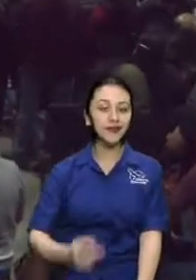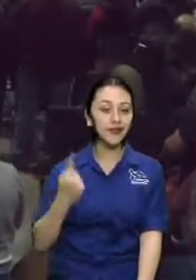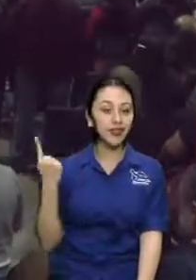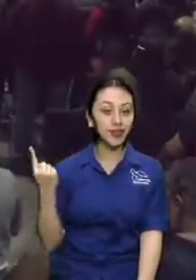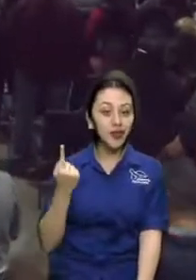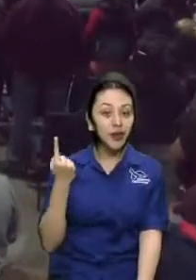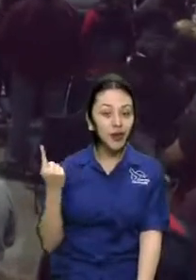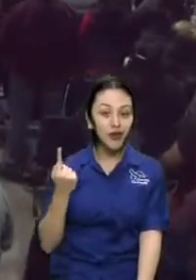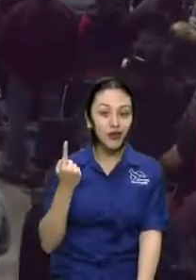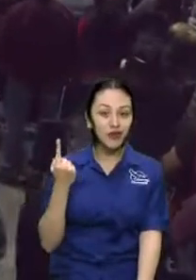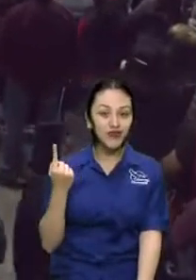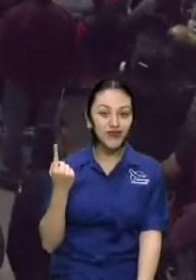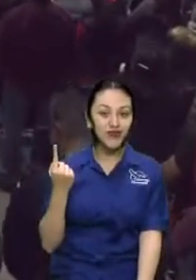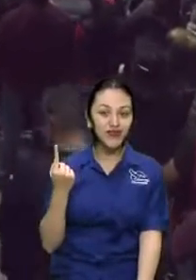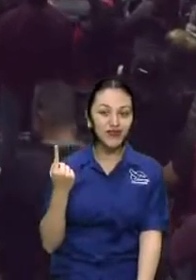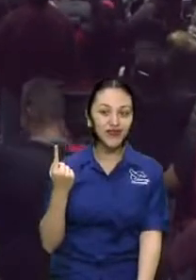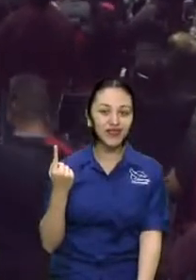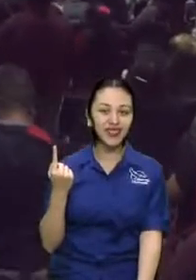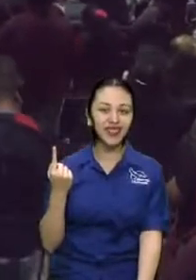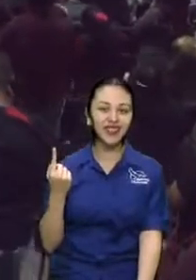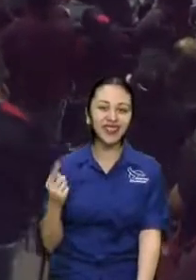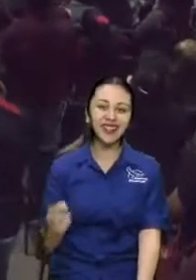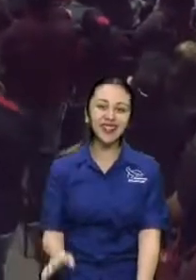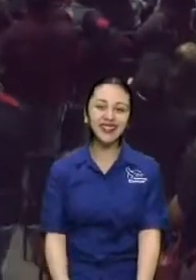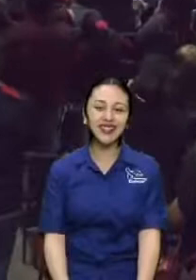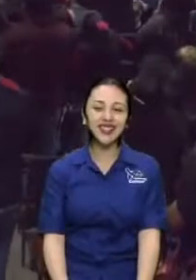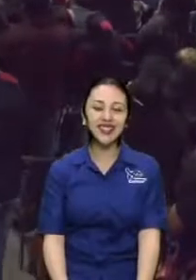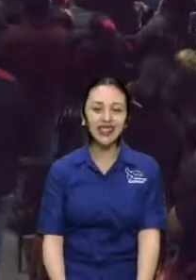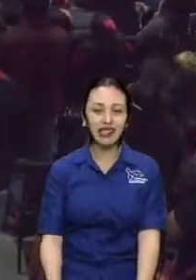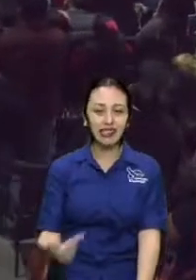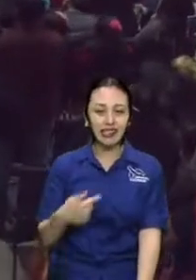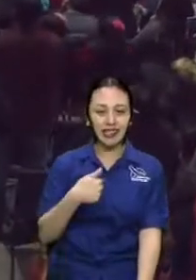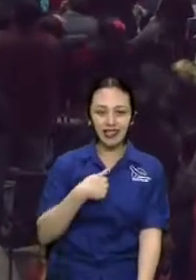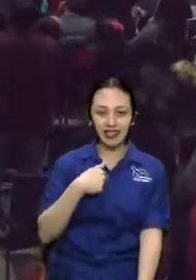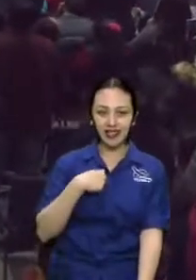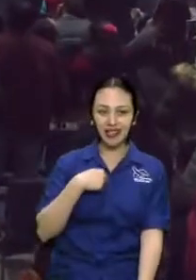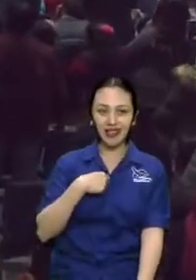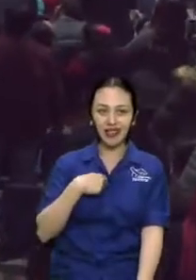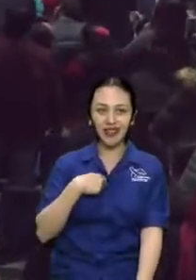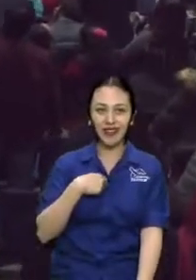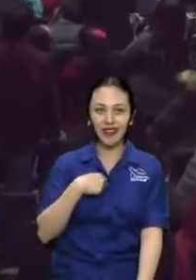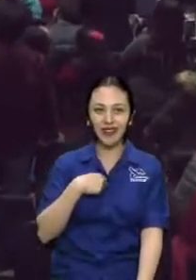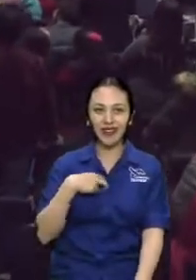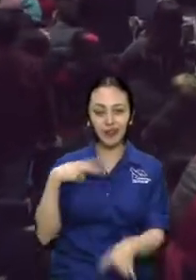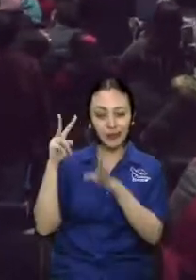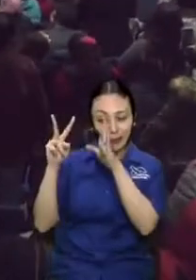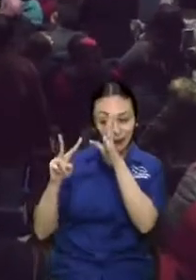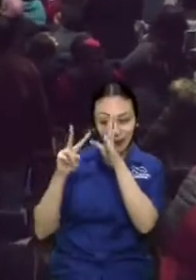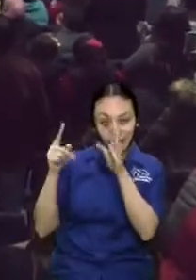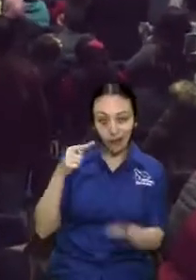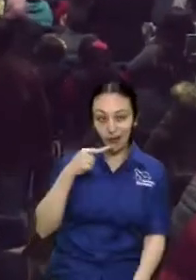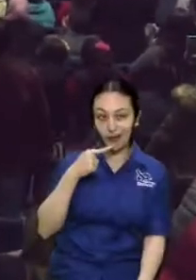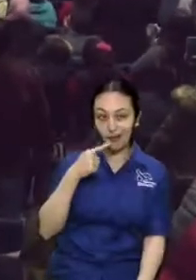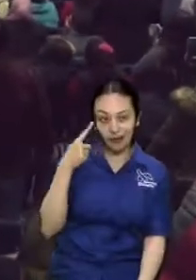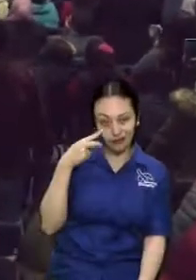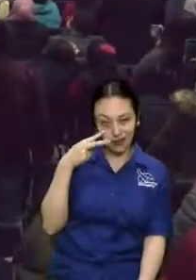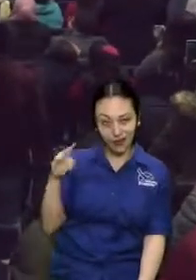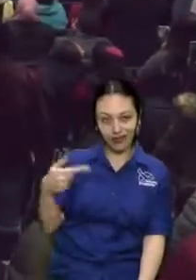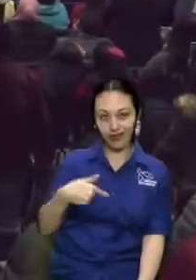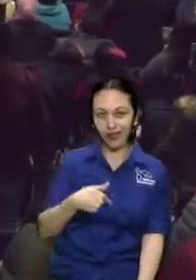Lo único que me hicieron muy panzón en esta... Ya me preocuparon.